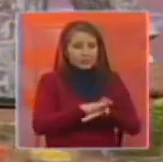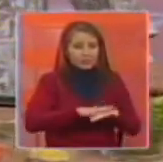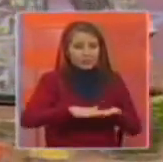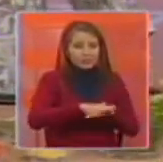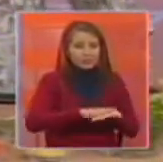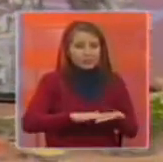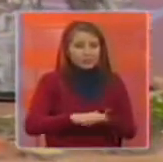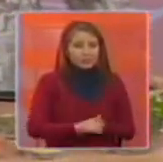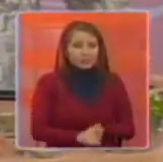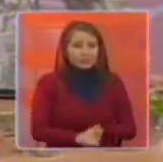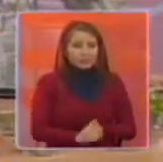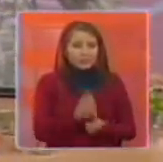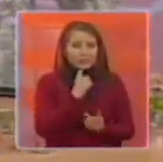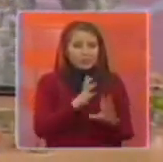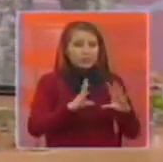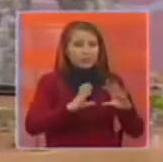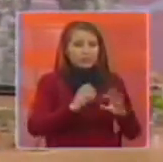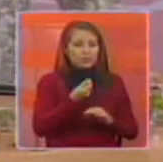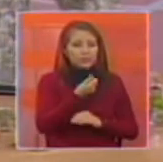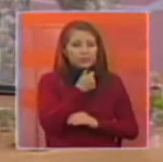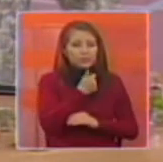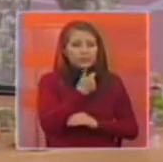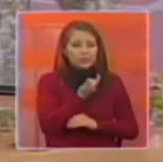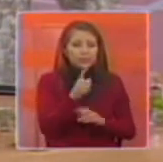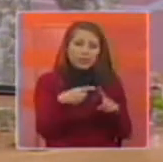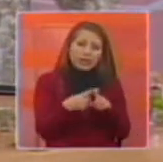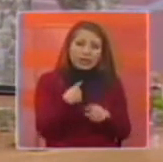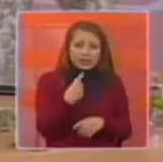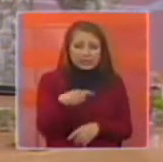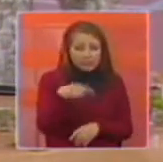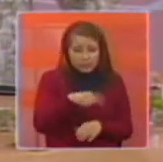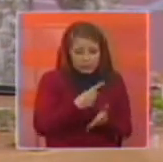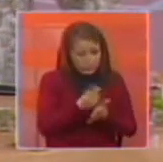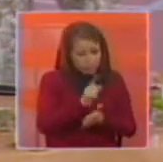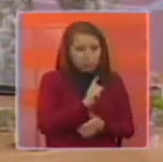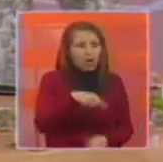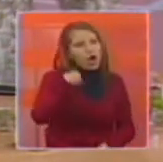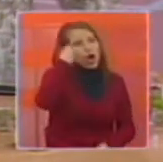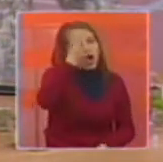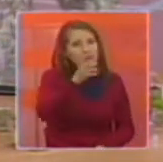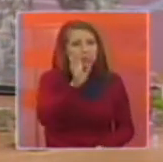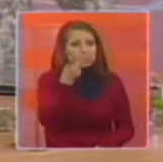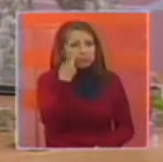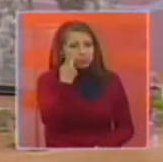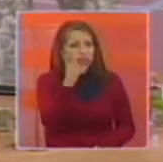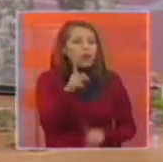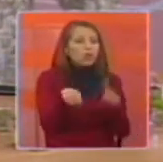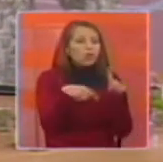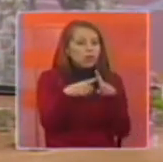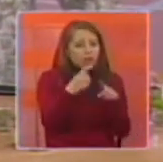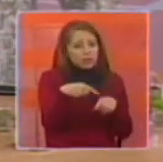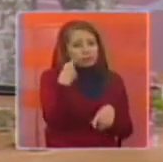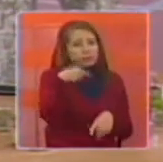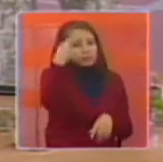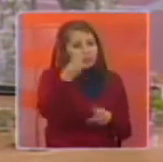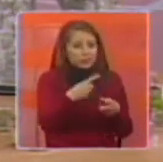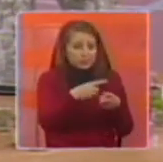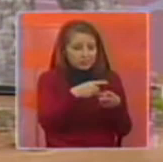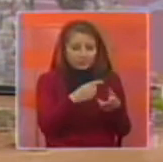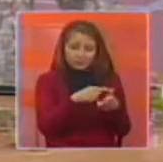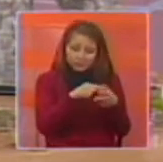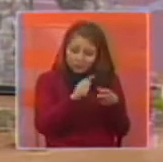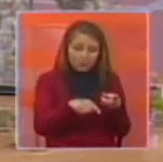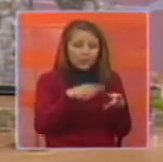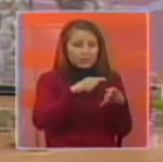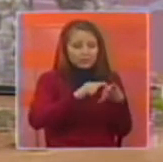inglesa. Preparada. Y media mojadita. Vamos a ver qué día, si tengo tiempo. Esta semana no puedo. Pero vamos a ver si para la próxima o la otra, ¿ya? Ya, cuando sea esa, la